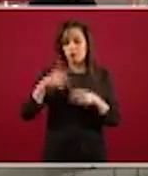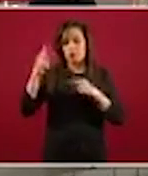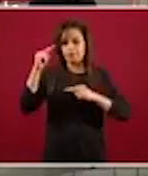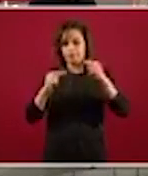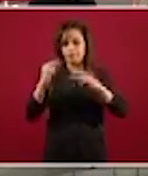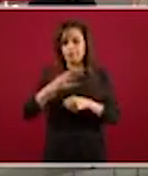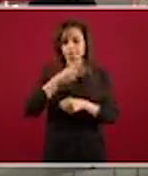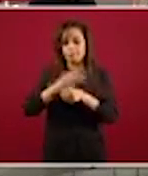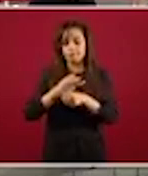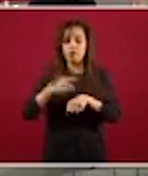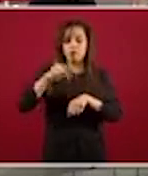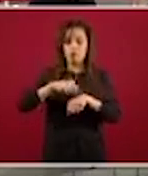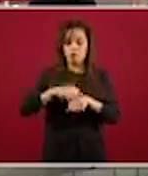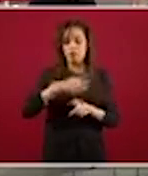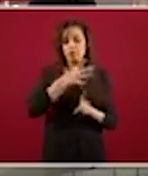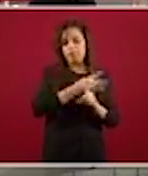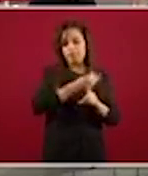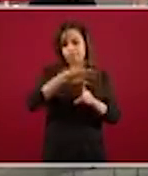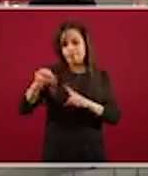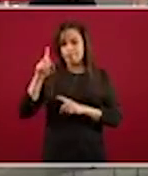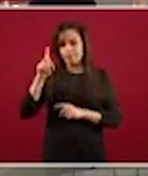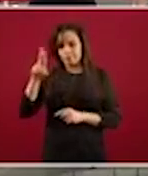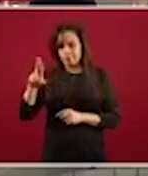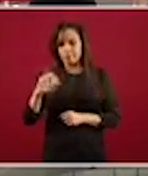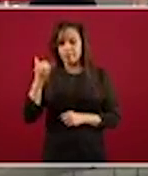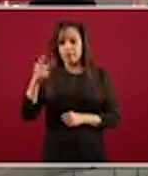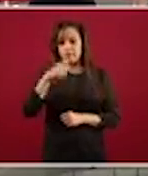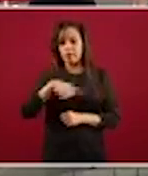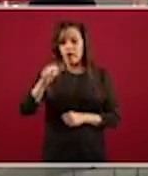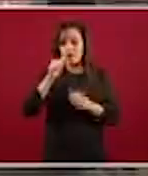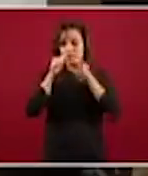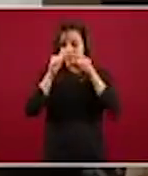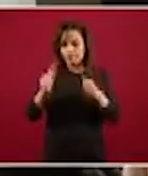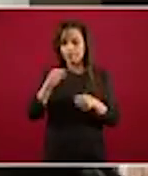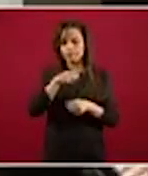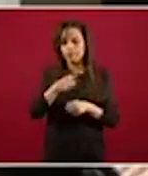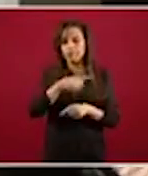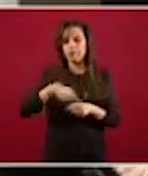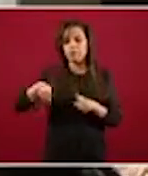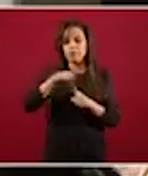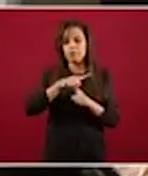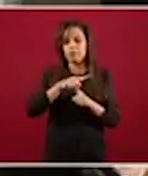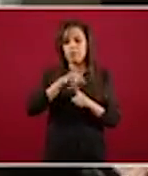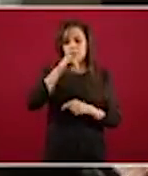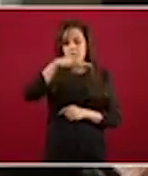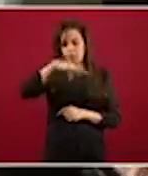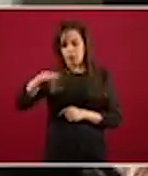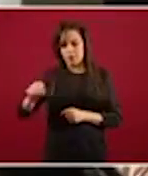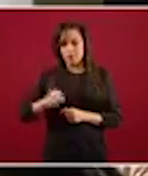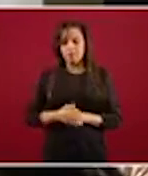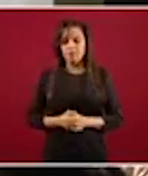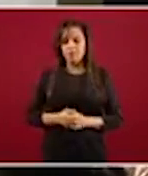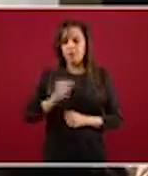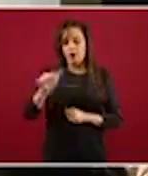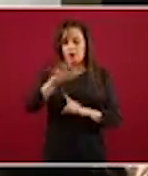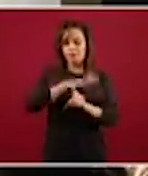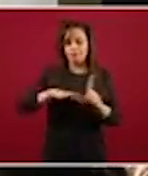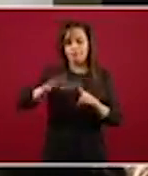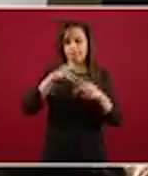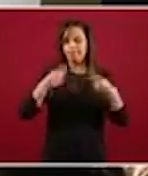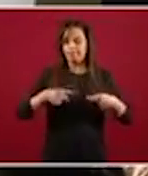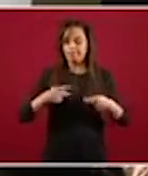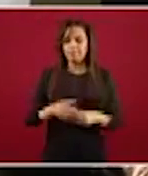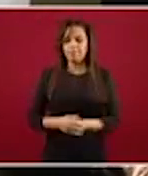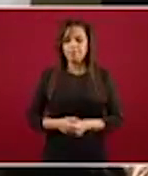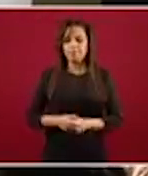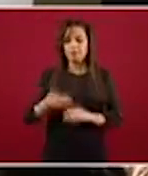en epidemiología y director de prestaciones económicas y sociales del Instituto Mexicano del Seguro Social. Atrás, la